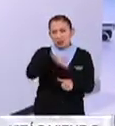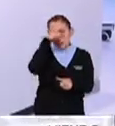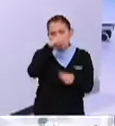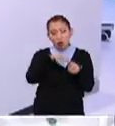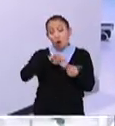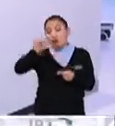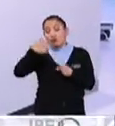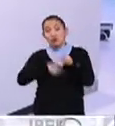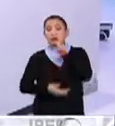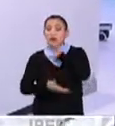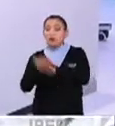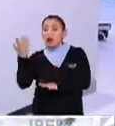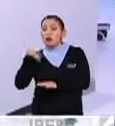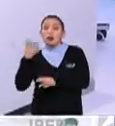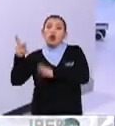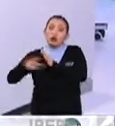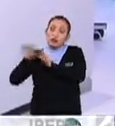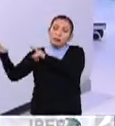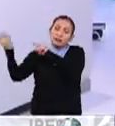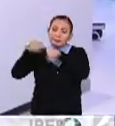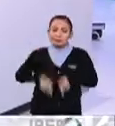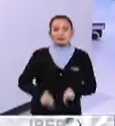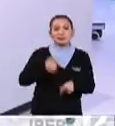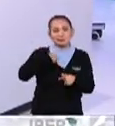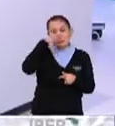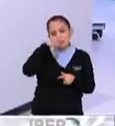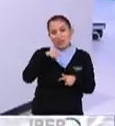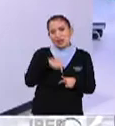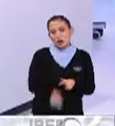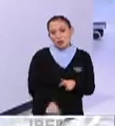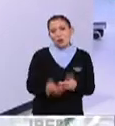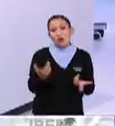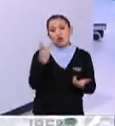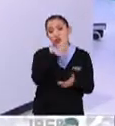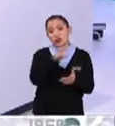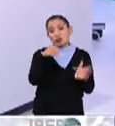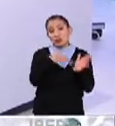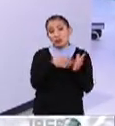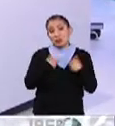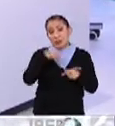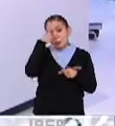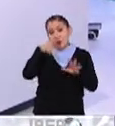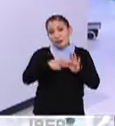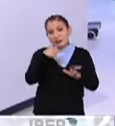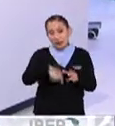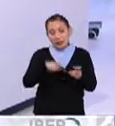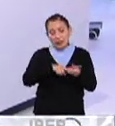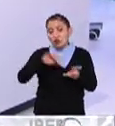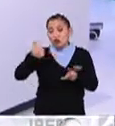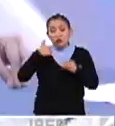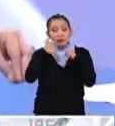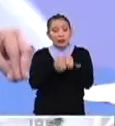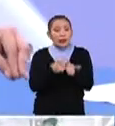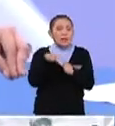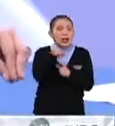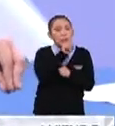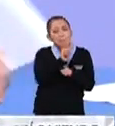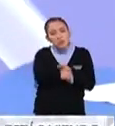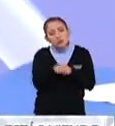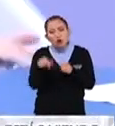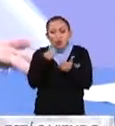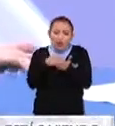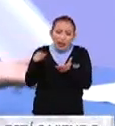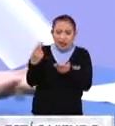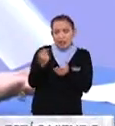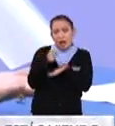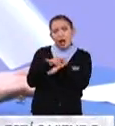que se fueron pero que nos los están deportando, que también vamos a cerrar el año con casi 200,000, y aquellos que nunca se han ido pero que están en esas mismas zonas